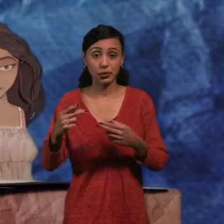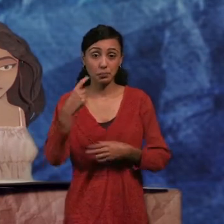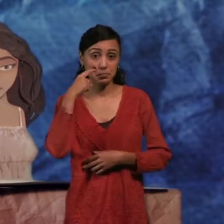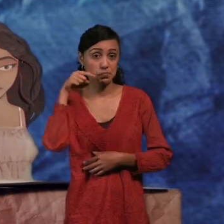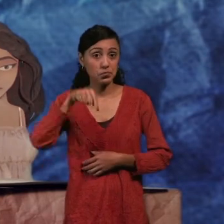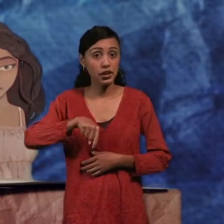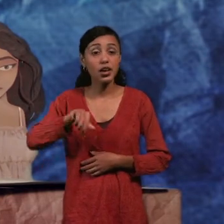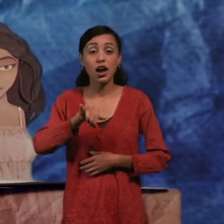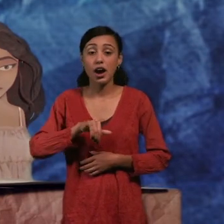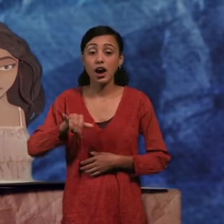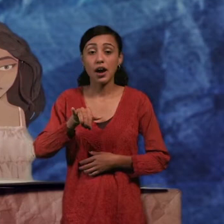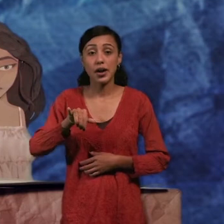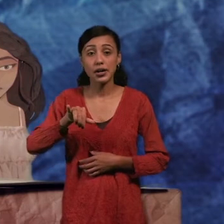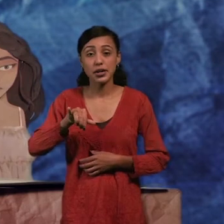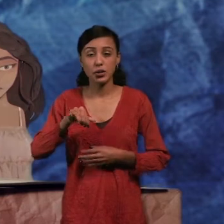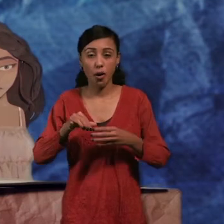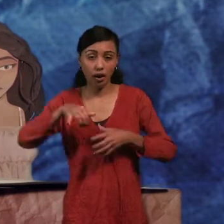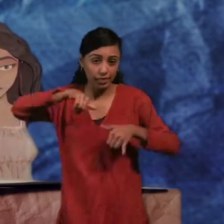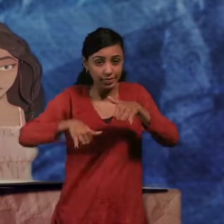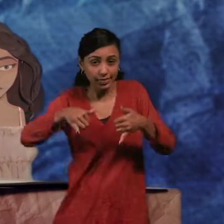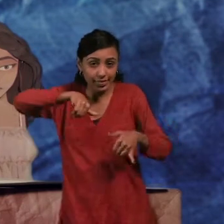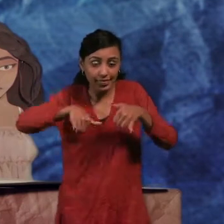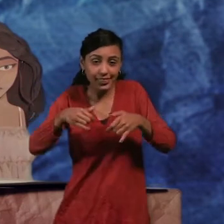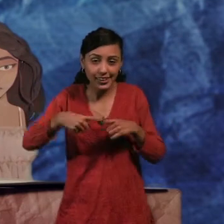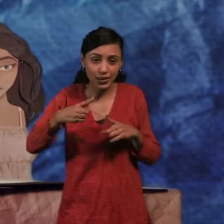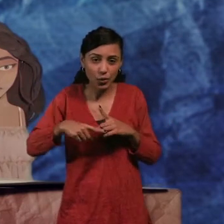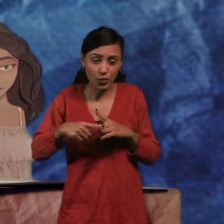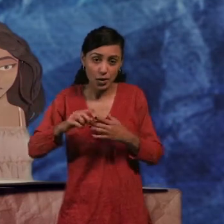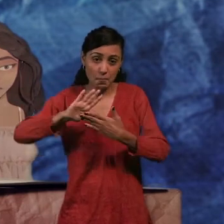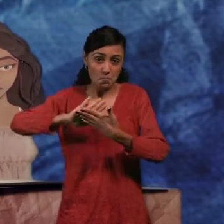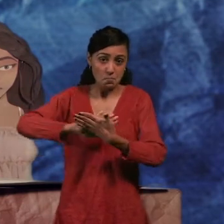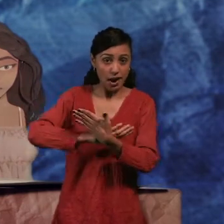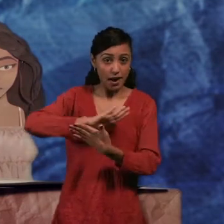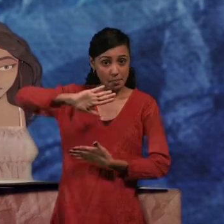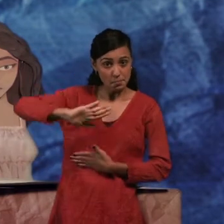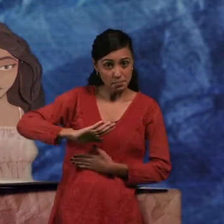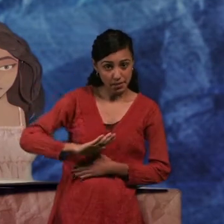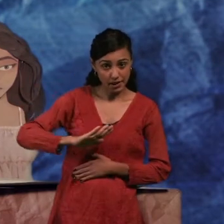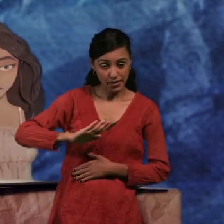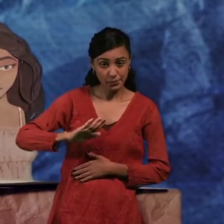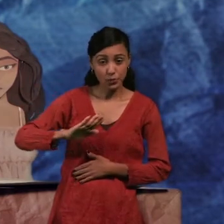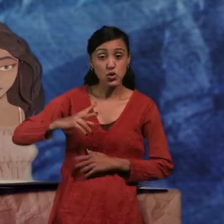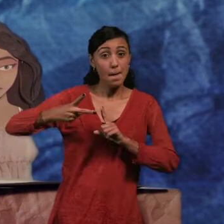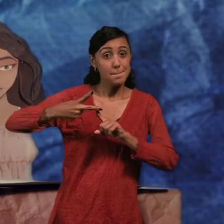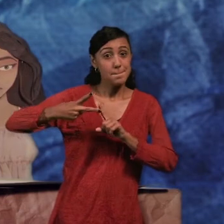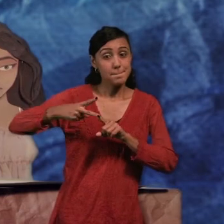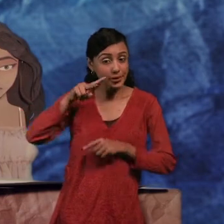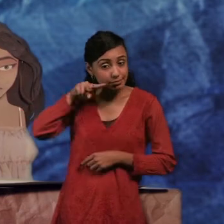con marionetas bidimensionales igual, marionetas que son planas, por eso decimos bidimensionales, y que